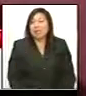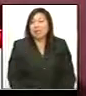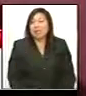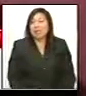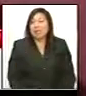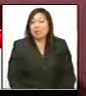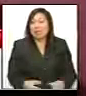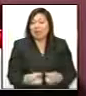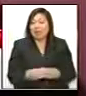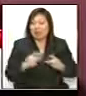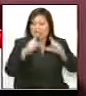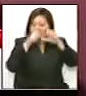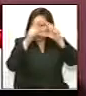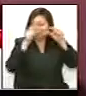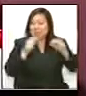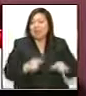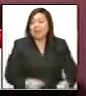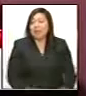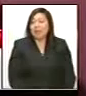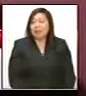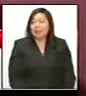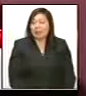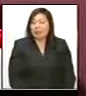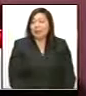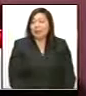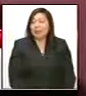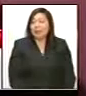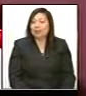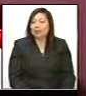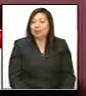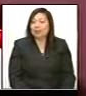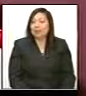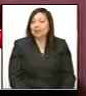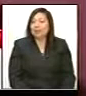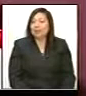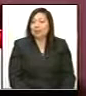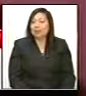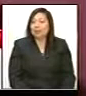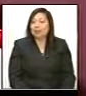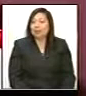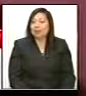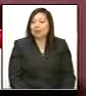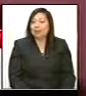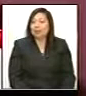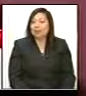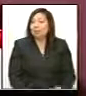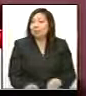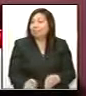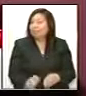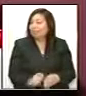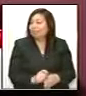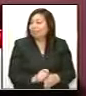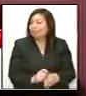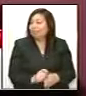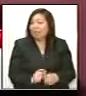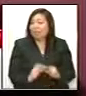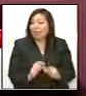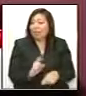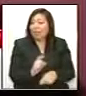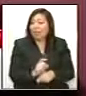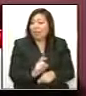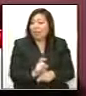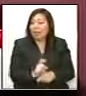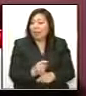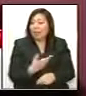la Facultad de Enfermería, de las enfermeras, del Colegio de Enfermeras. Y ella tiene la tarea del sector educación,